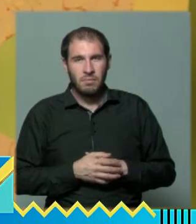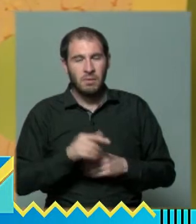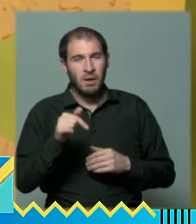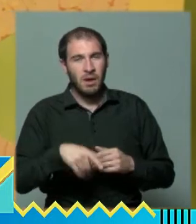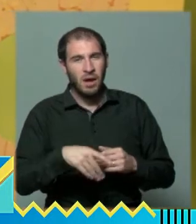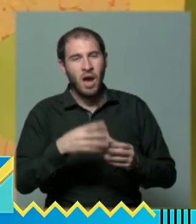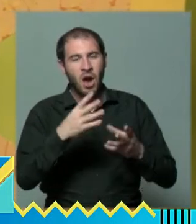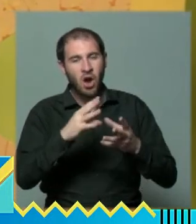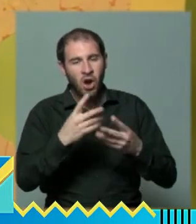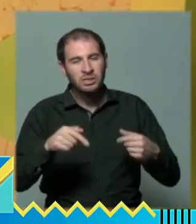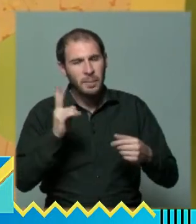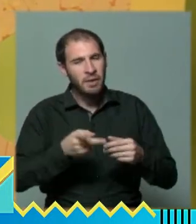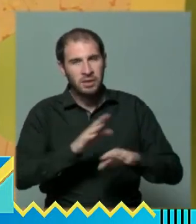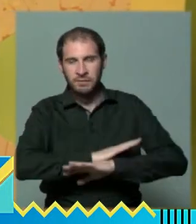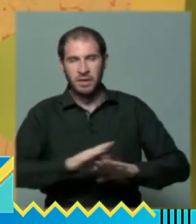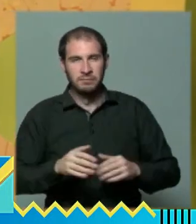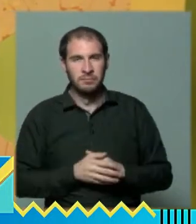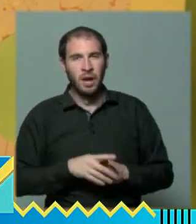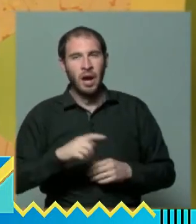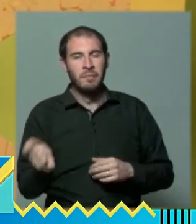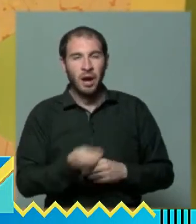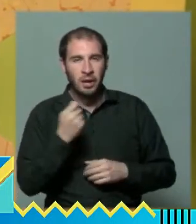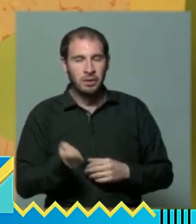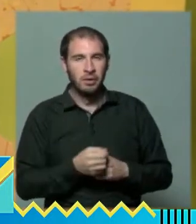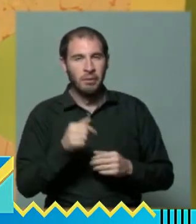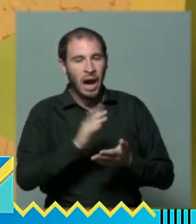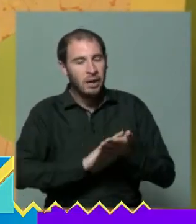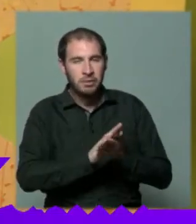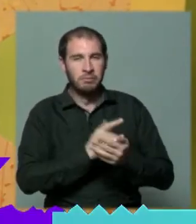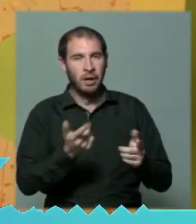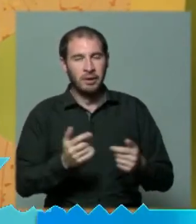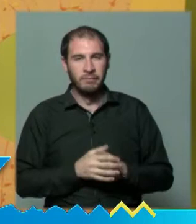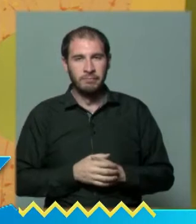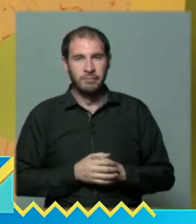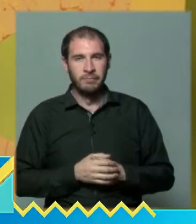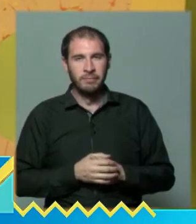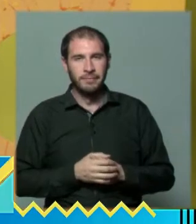terminar con este tipo de prohibiciones. O sea, la prostitución no se va a resolver